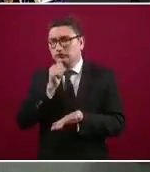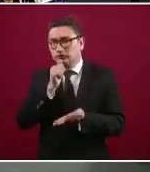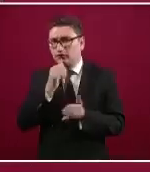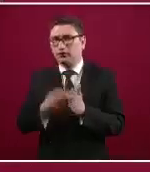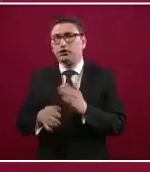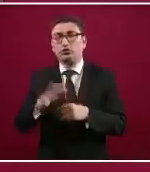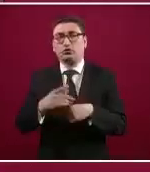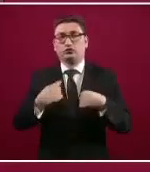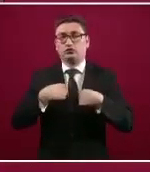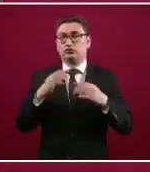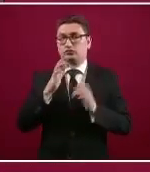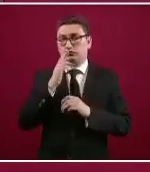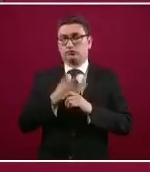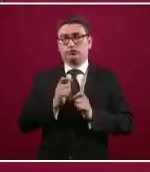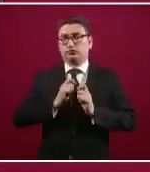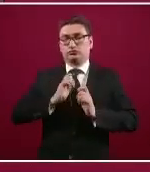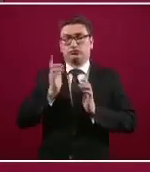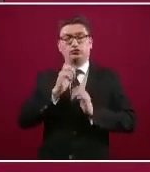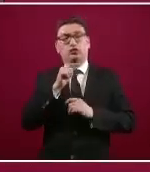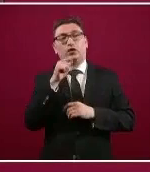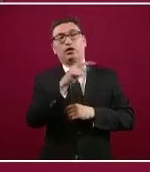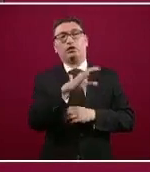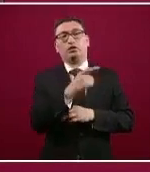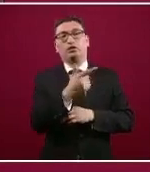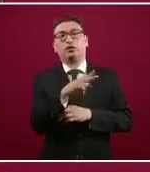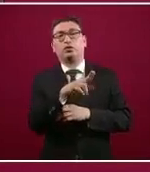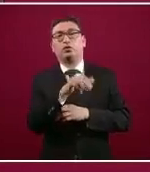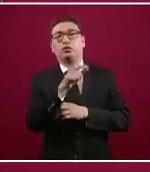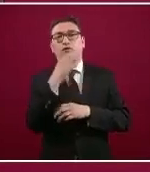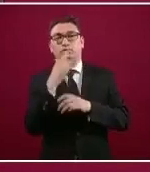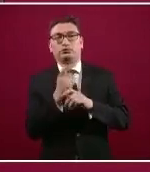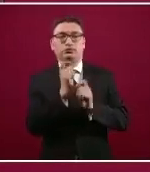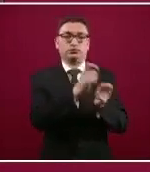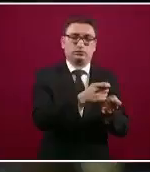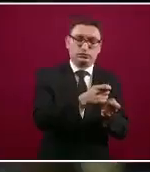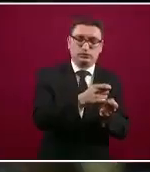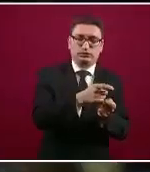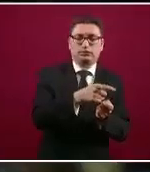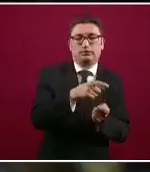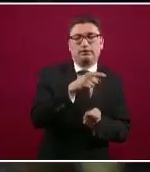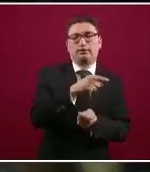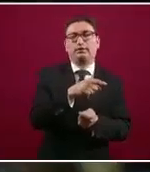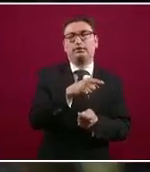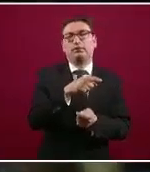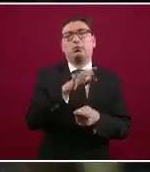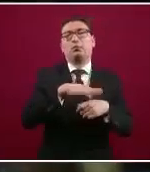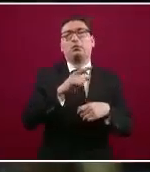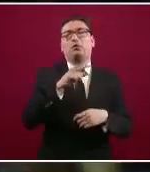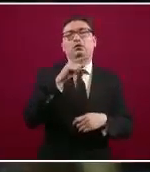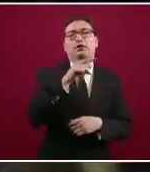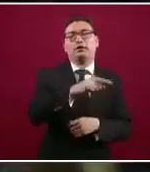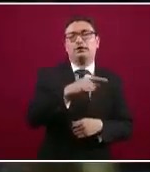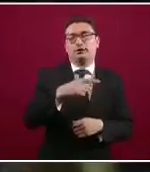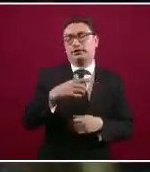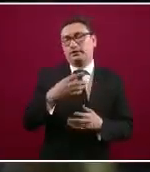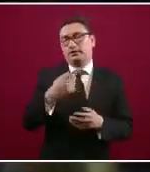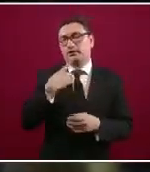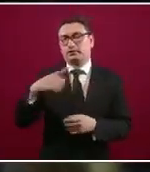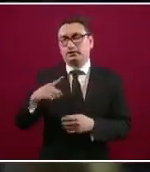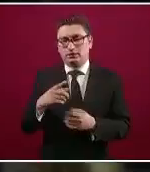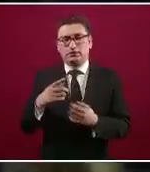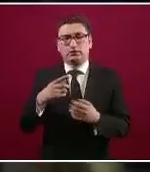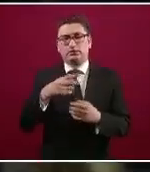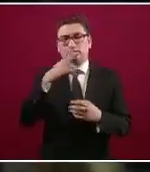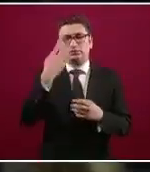echan la bolita, que es la Conagua quien tiene que ser la que demande o denuncie